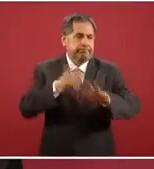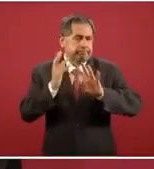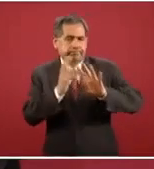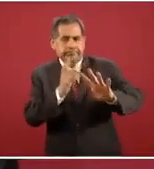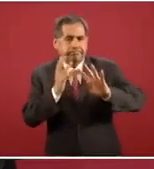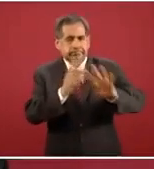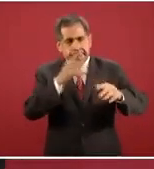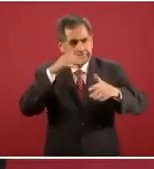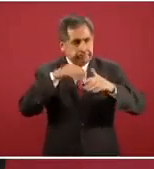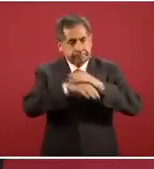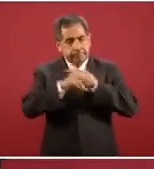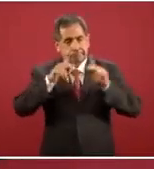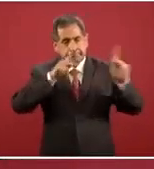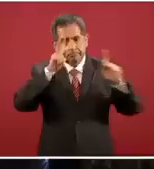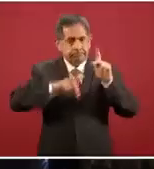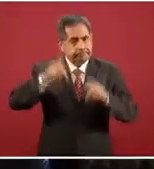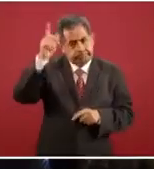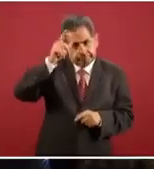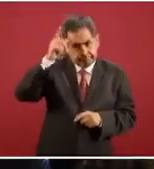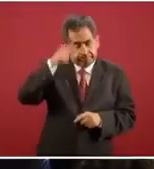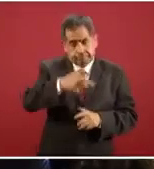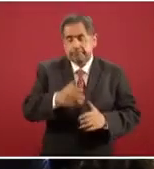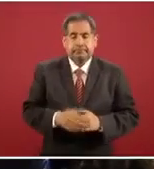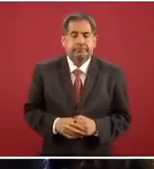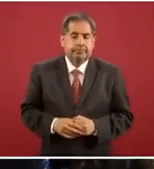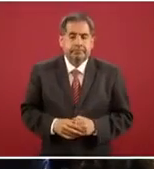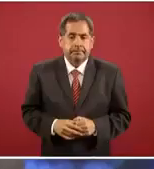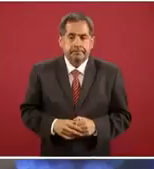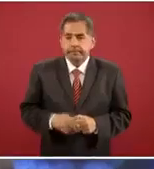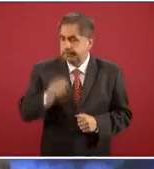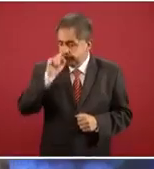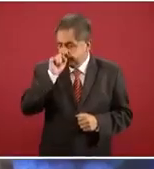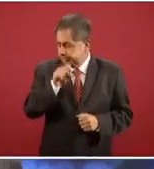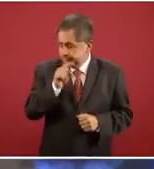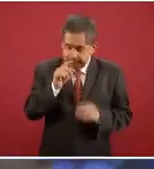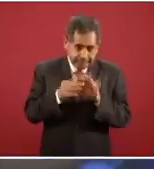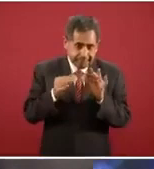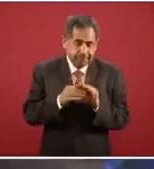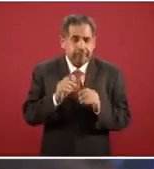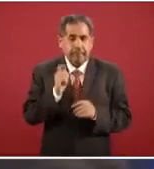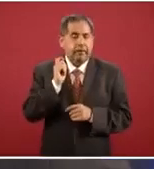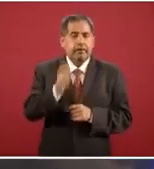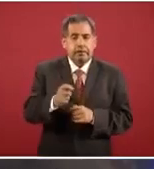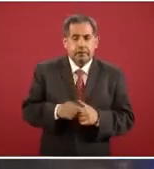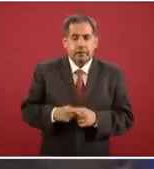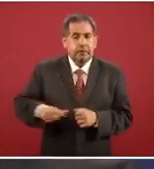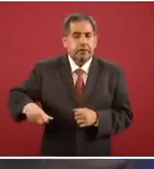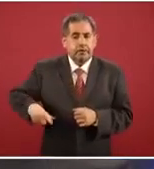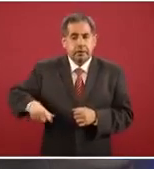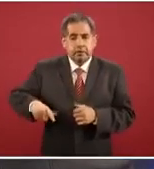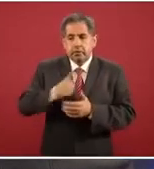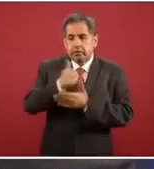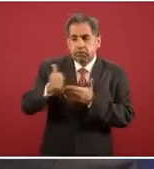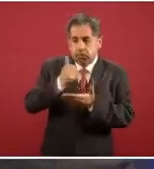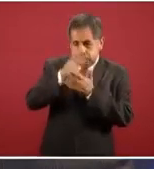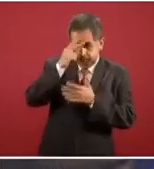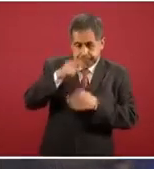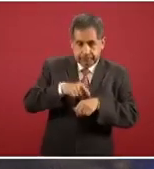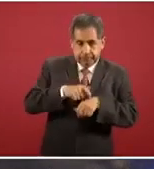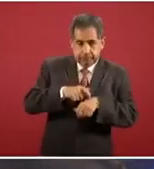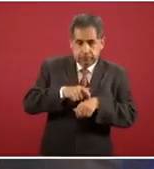de guadalupe informar a ustedes que también que de manera muy puntual el gobierno de la ciudad de mexico a las